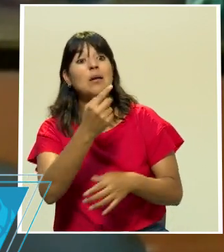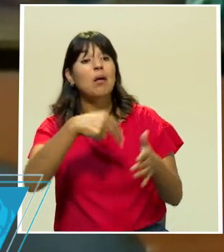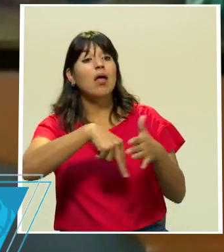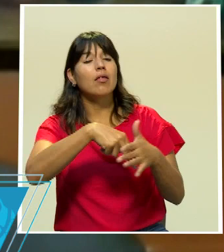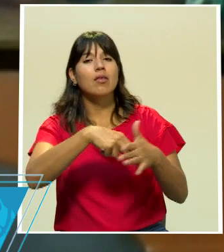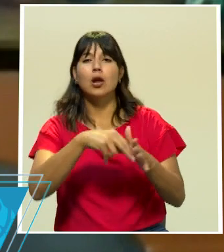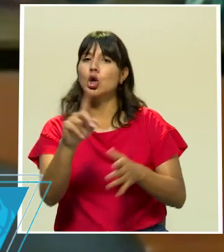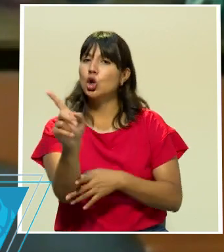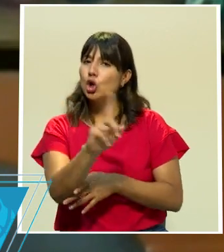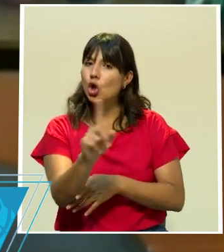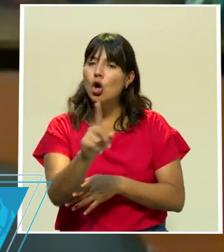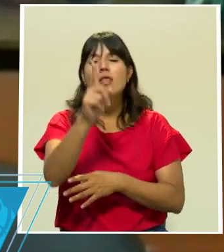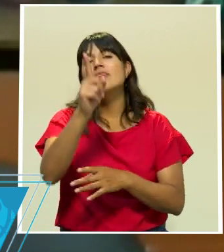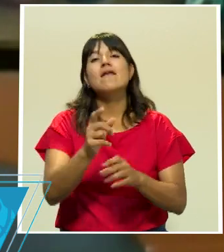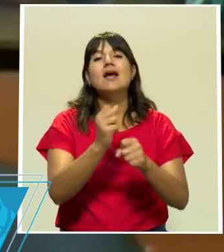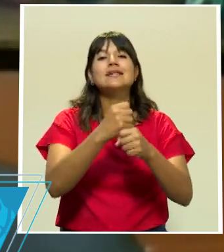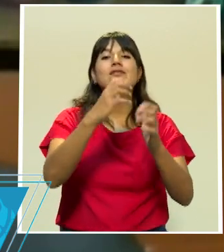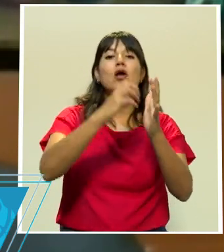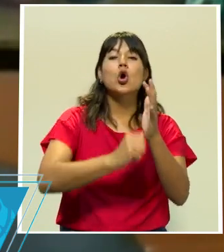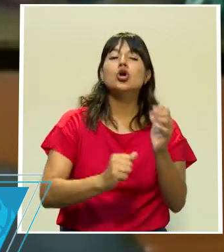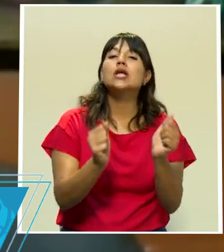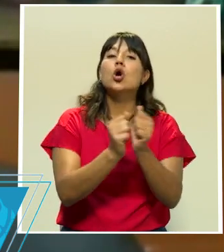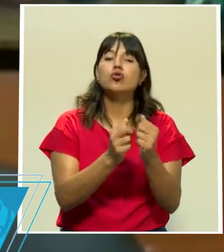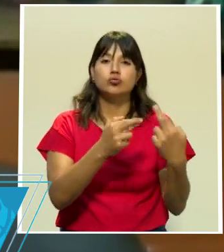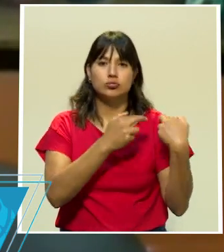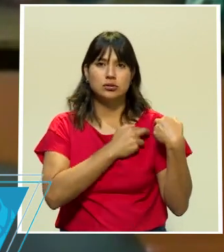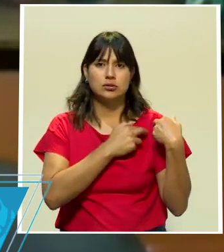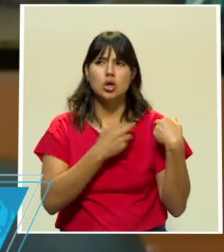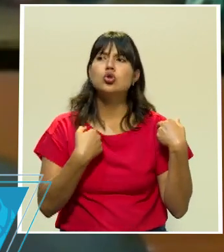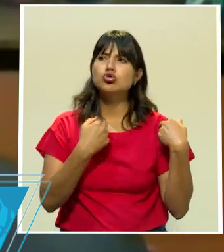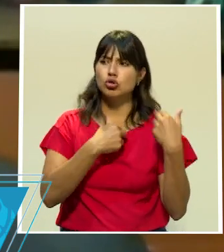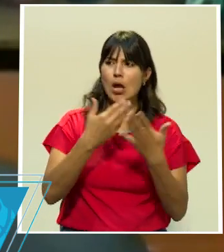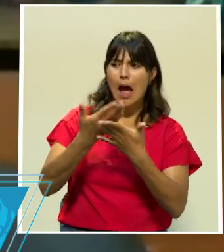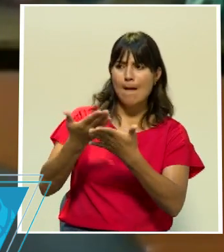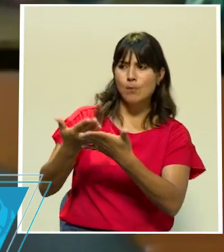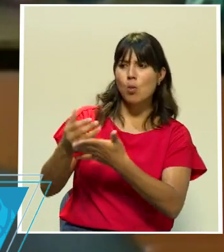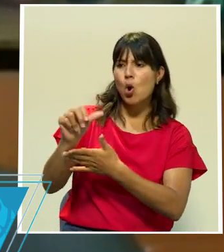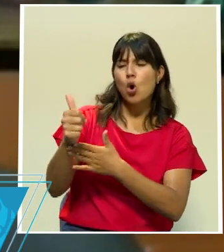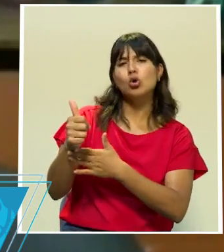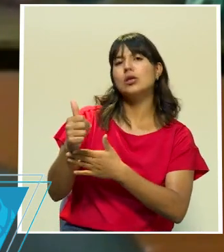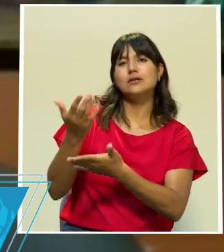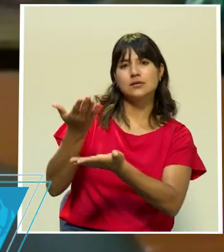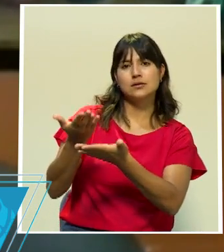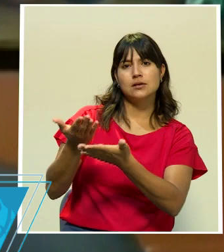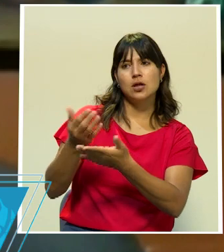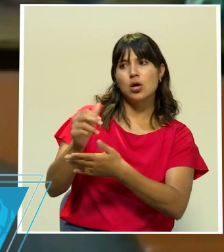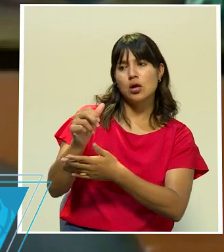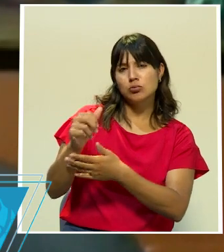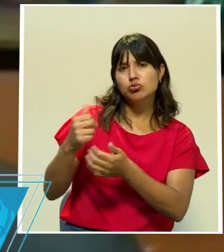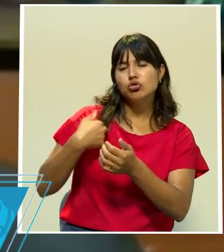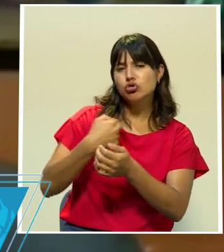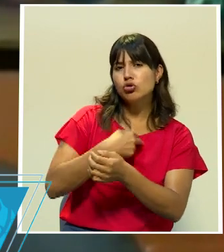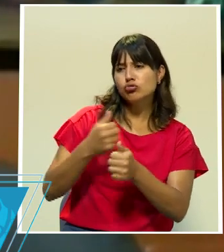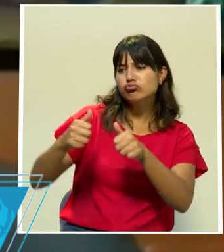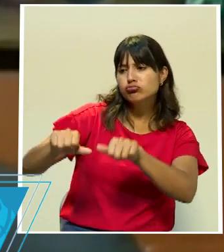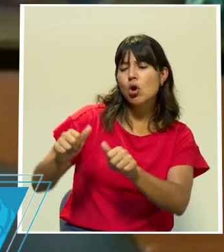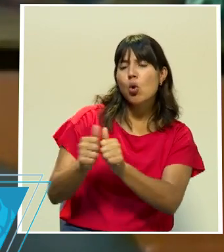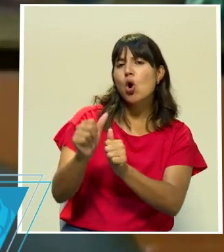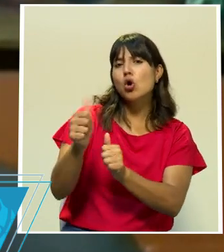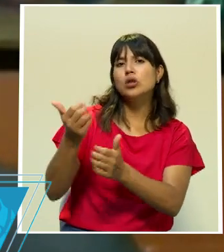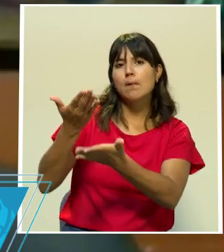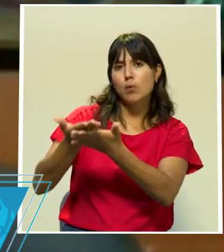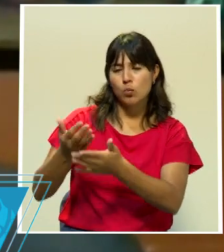tienen que ser con responsabilidad. De hecho, apoyamos muchas de las mociones cuando hablaban de publicidad, cuando incluso en la